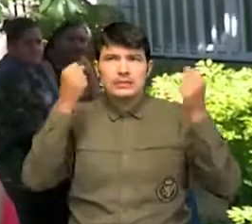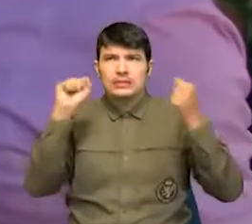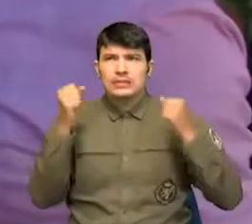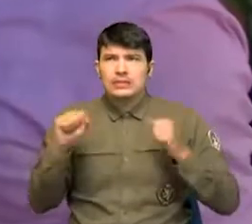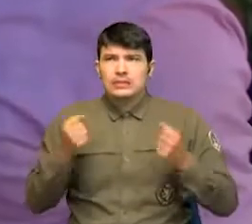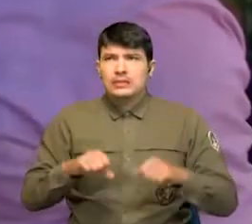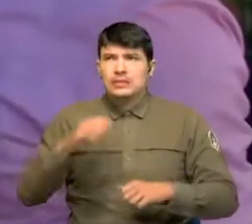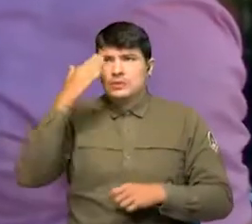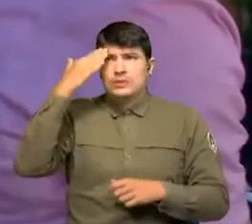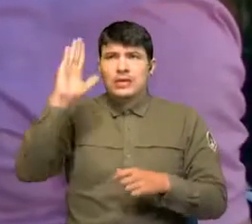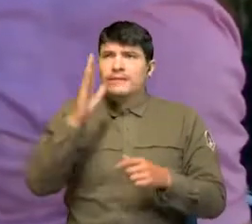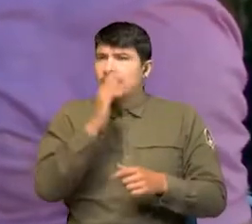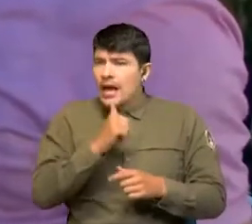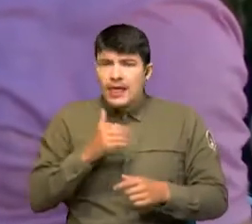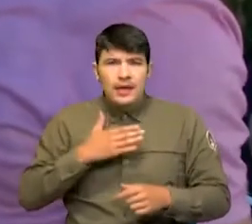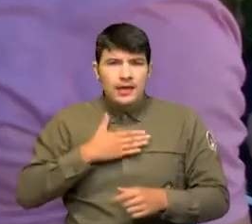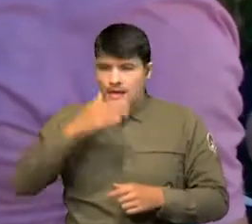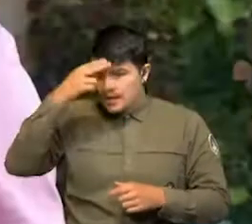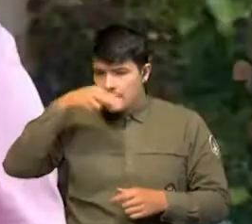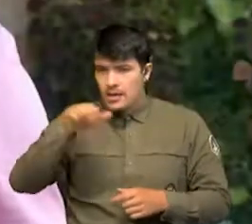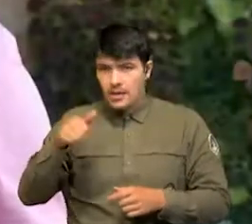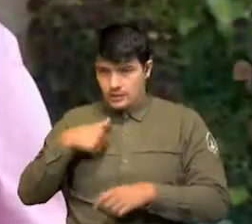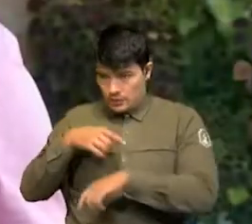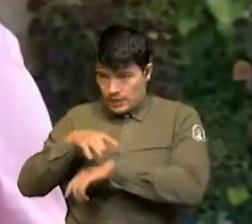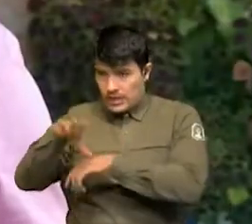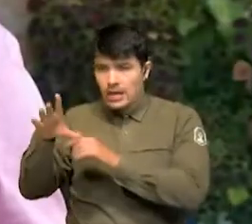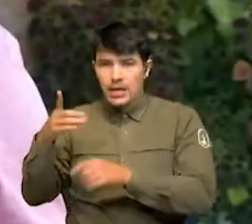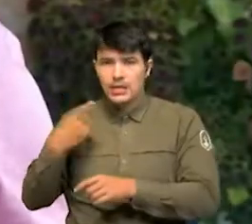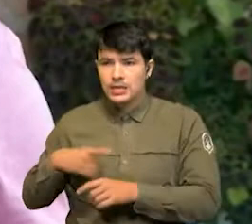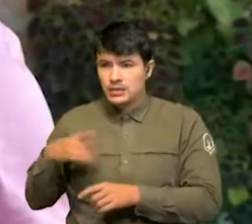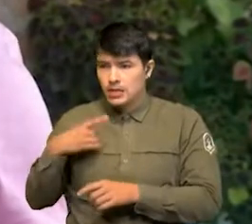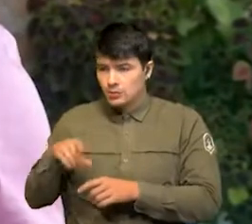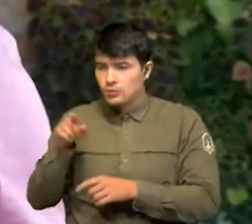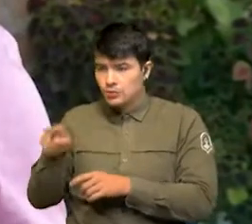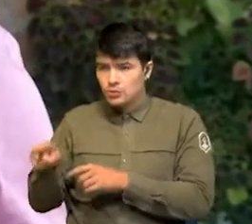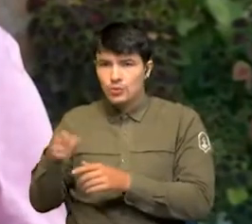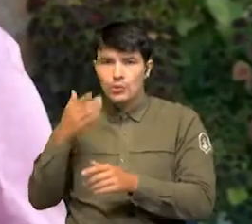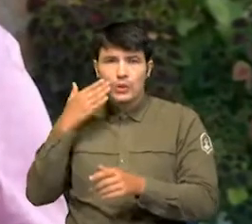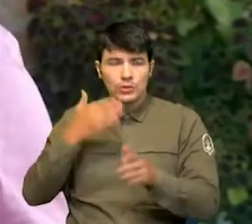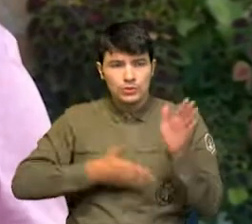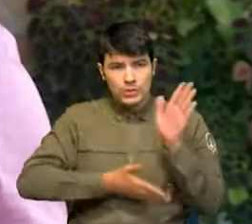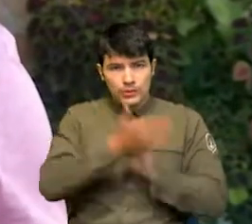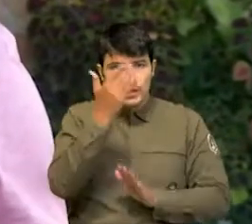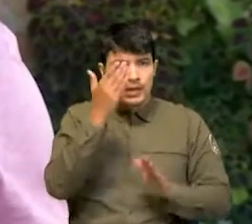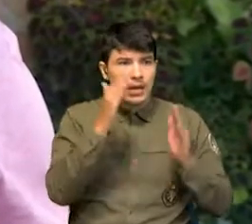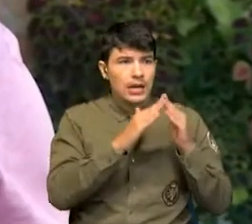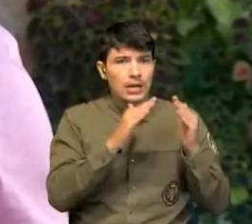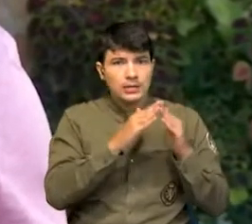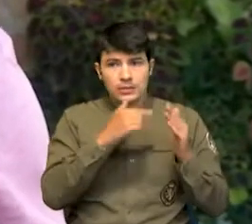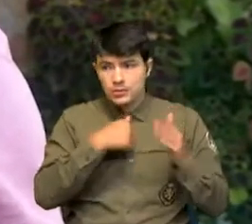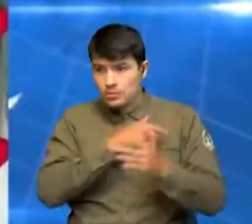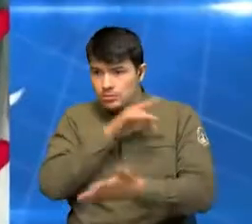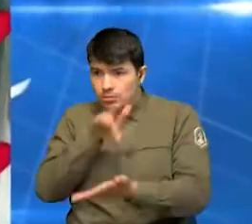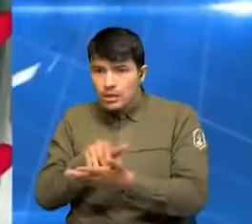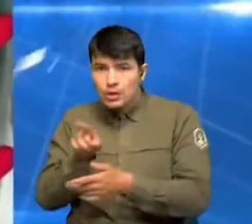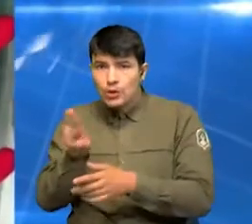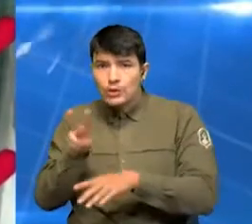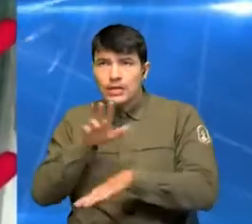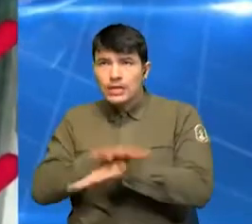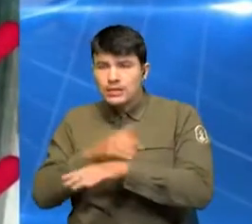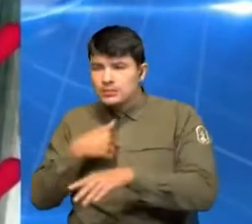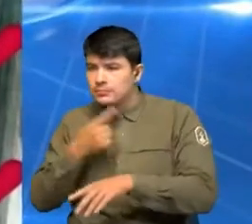saber nada de su hija yo le dejé el desayuno de hecho ella quedó en la casa y yo me fui a trabajar y cuando volví a las 12 del día ya no estaba y él ahora que no sé nada